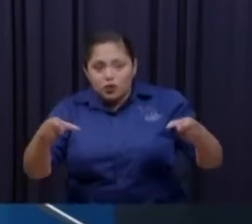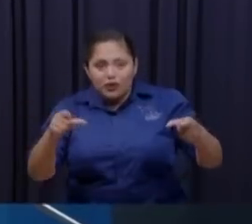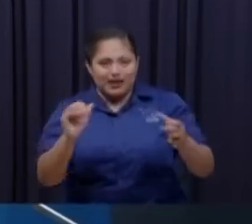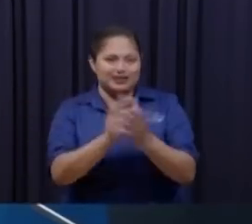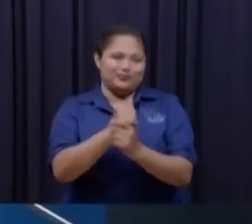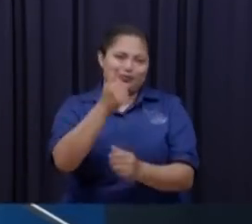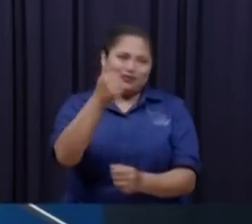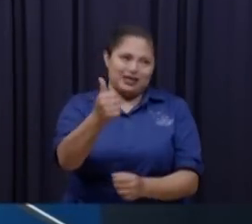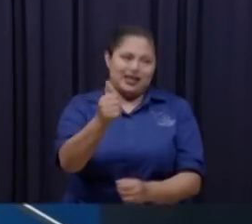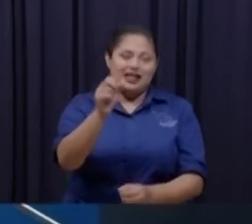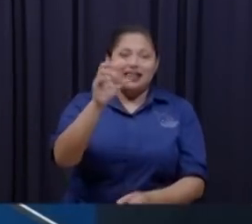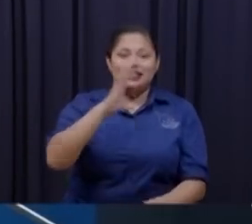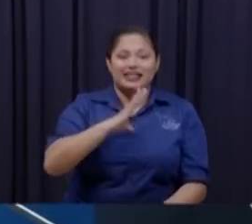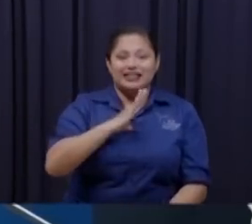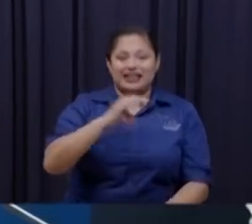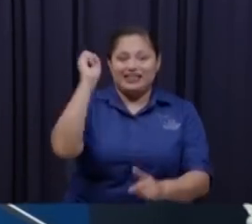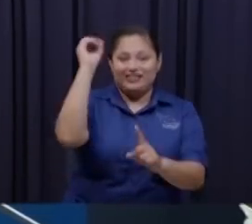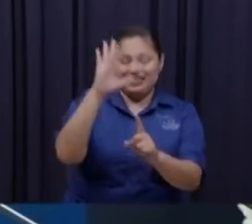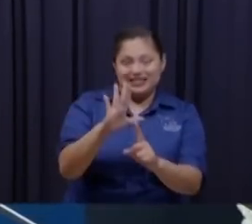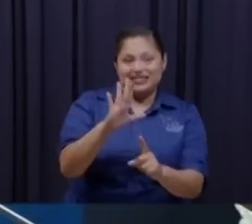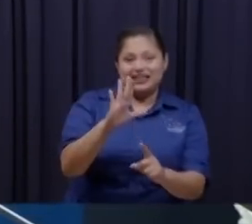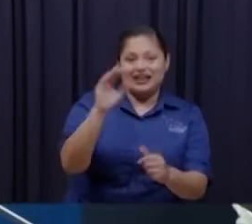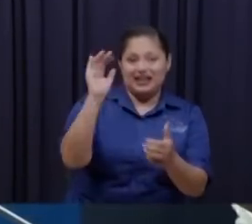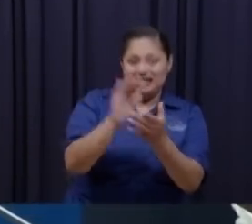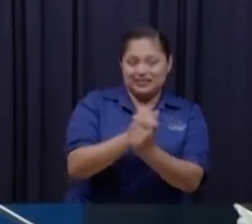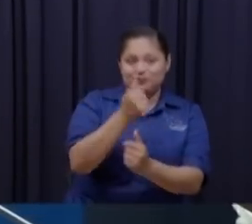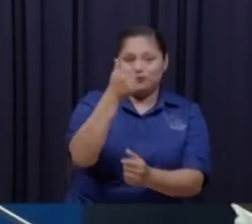Hay que bendecir al hueso.